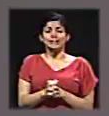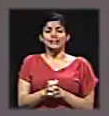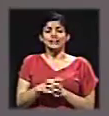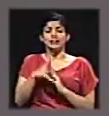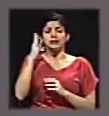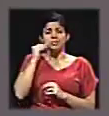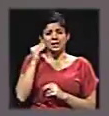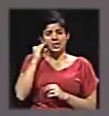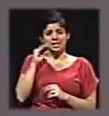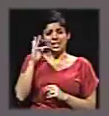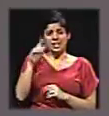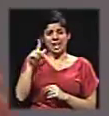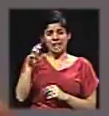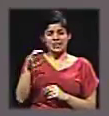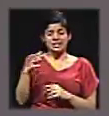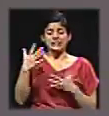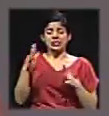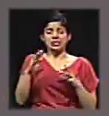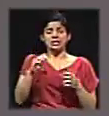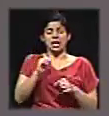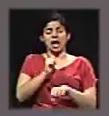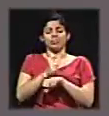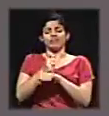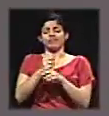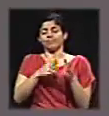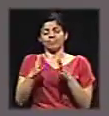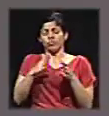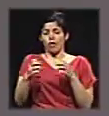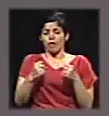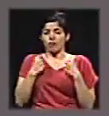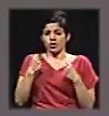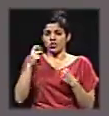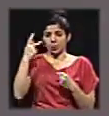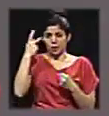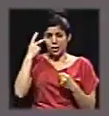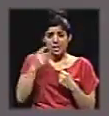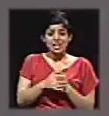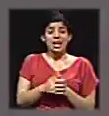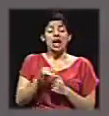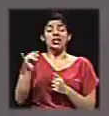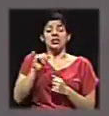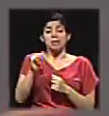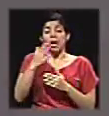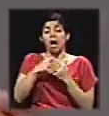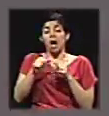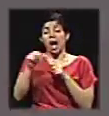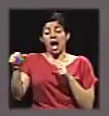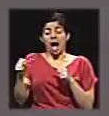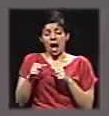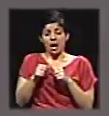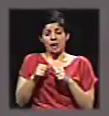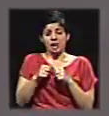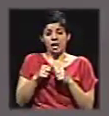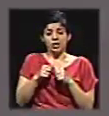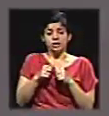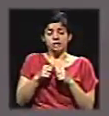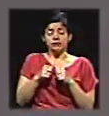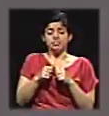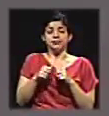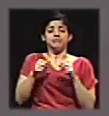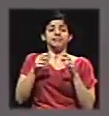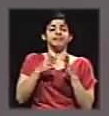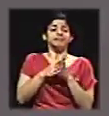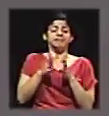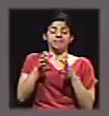de la experiencia del TLC hubo un reacomodo de fuerzas uh-huh. Políticas, y también hay sectores que fueron para uno y para otro